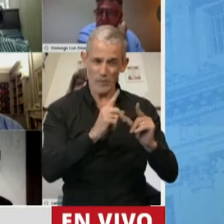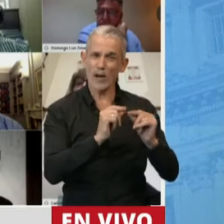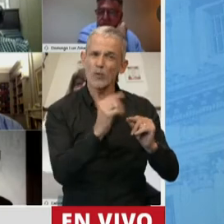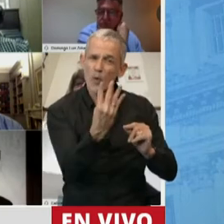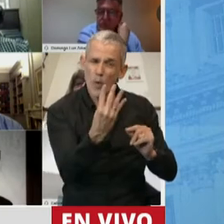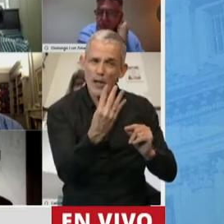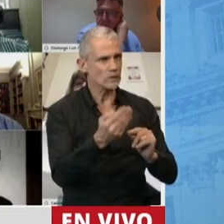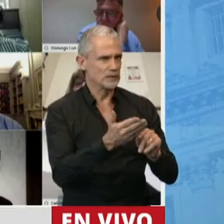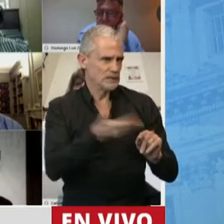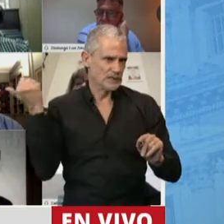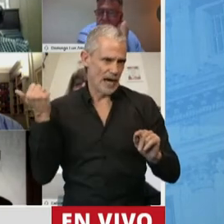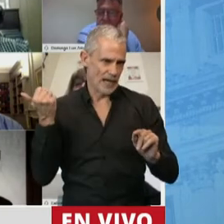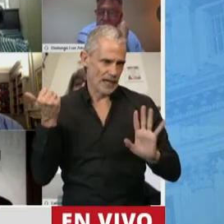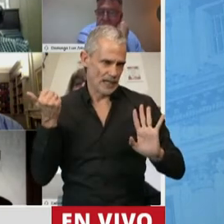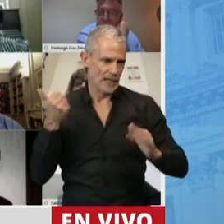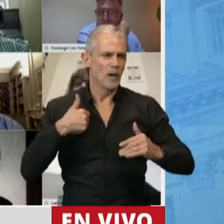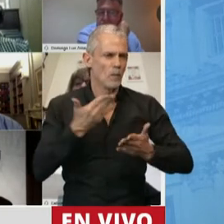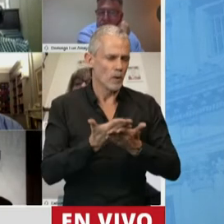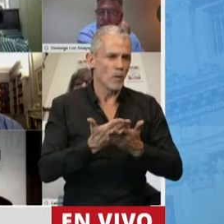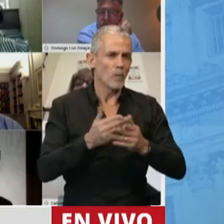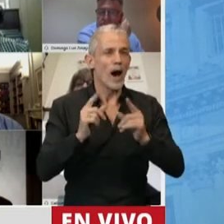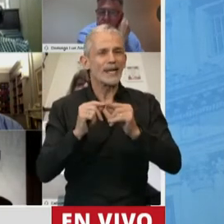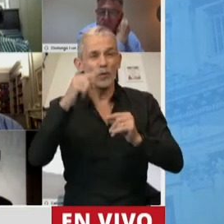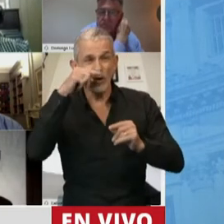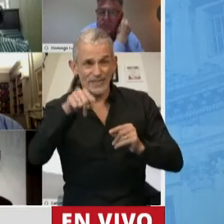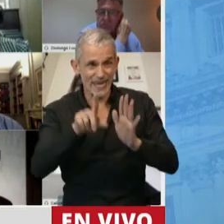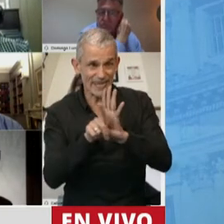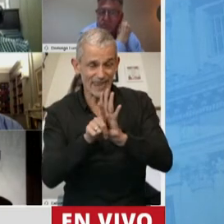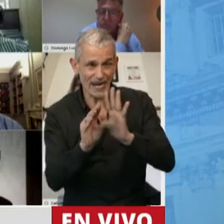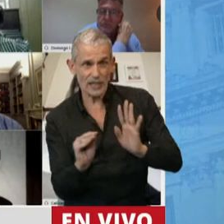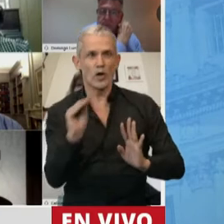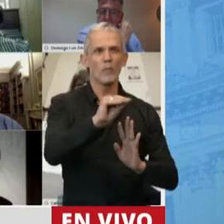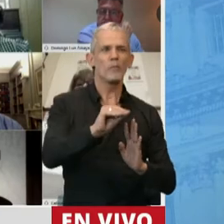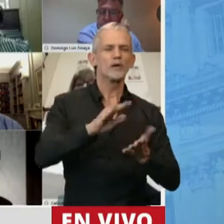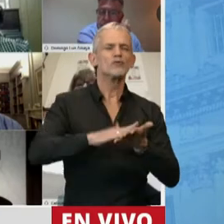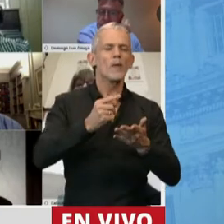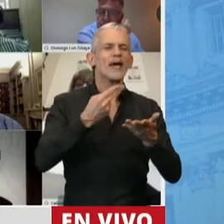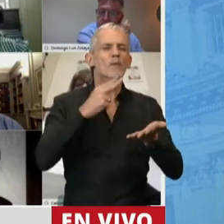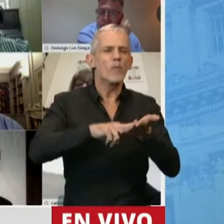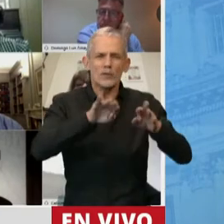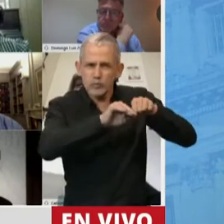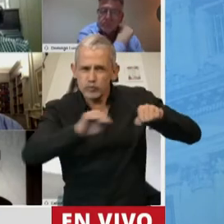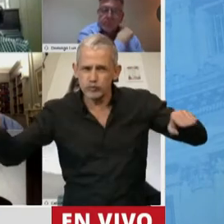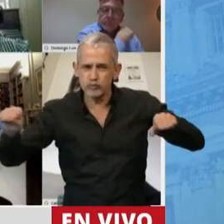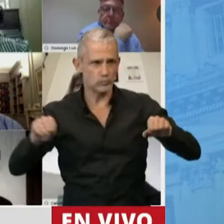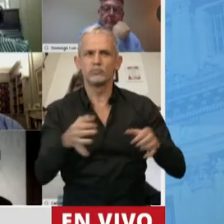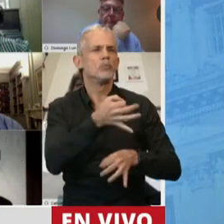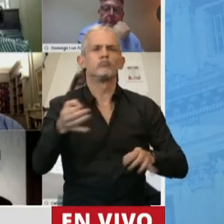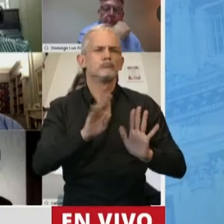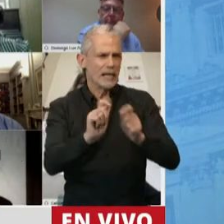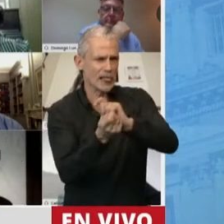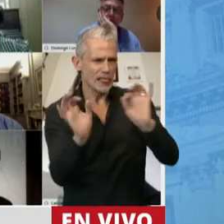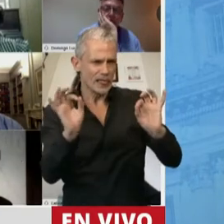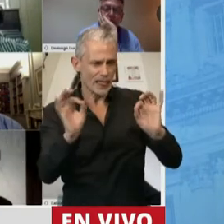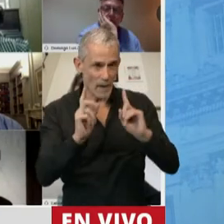se lo saque y que el artículo 7 de la ley que establece la estabilidad fiscal quede tal cual